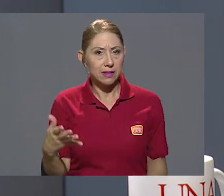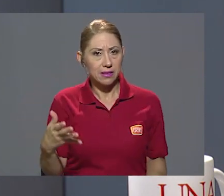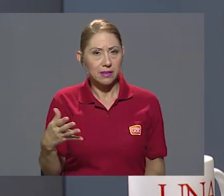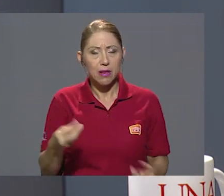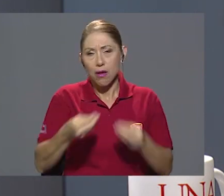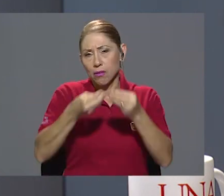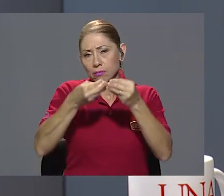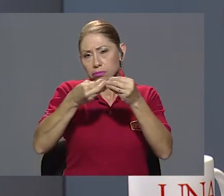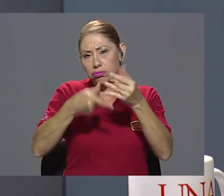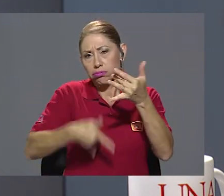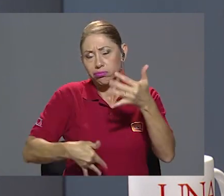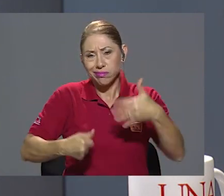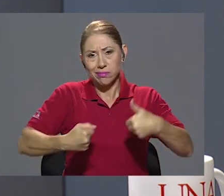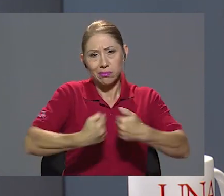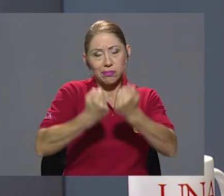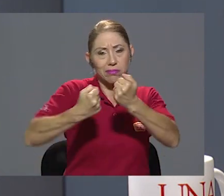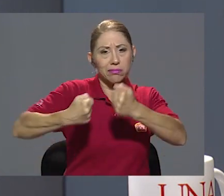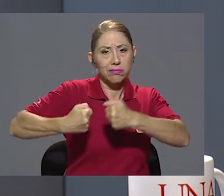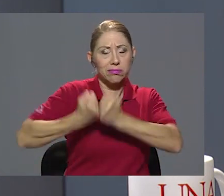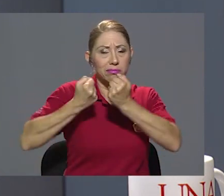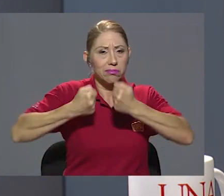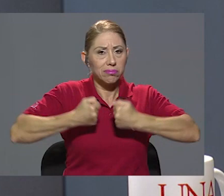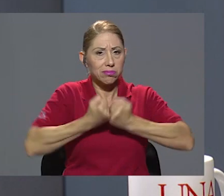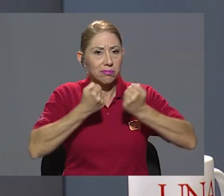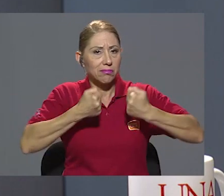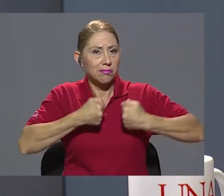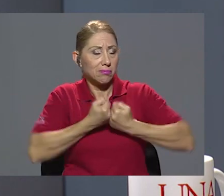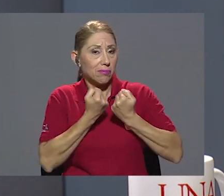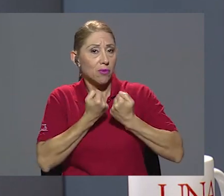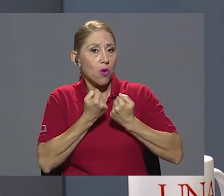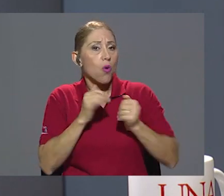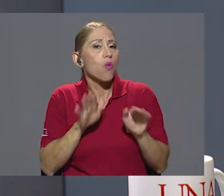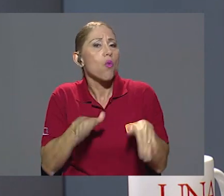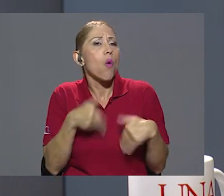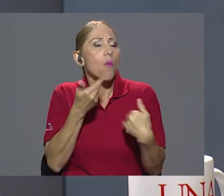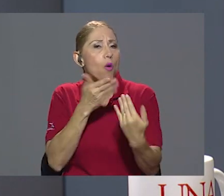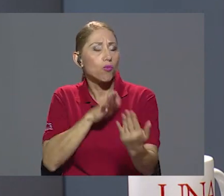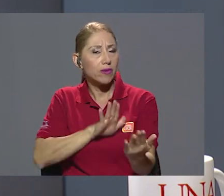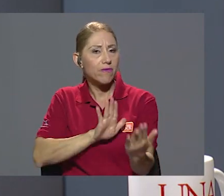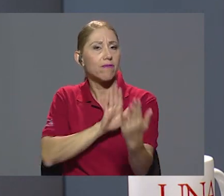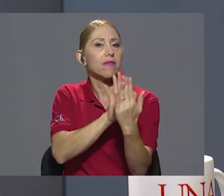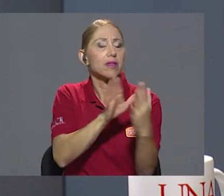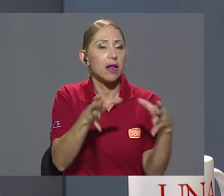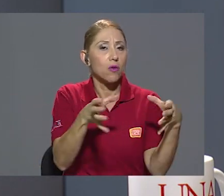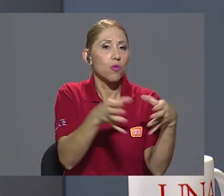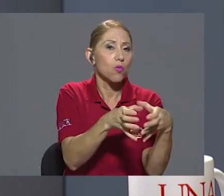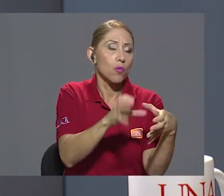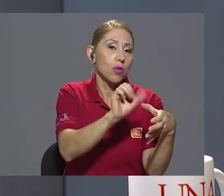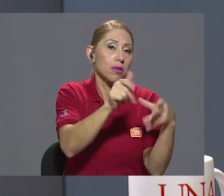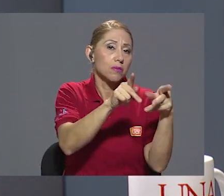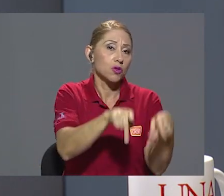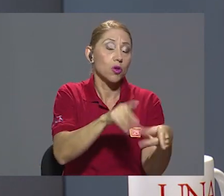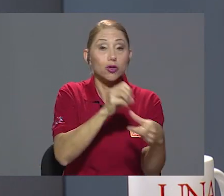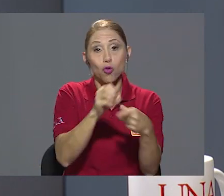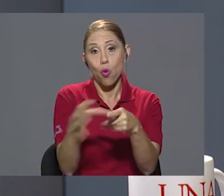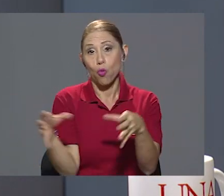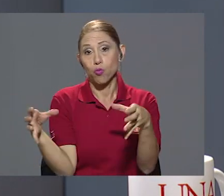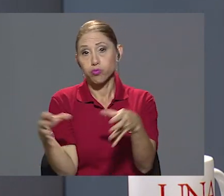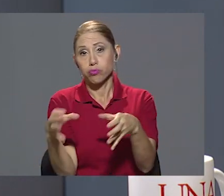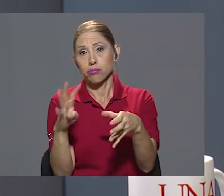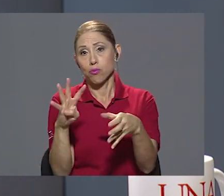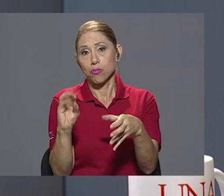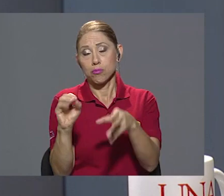y infinidad de retos en esta materia de cómo, ¿verdad?, enfrentar a un grupo de 10 o de 40 y